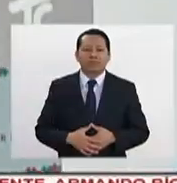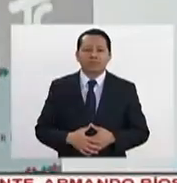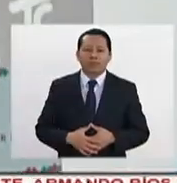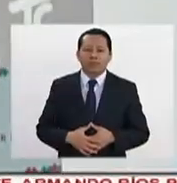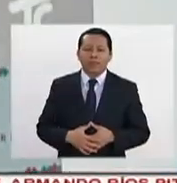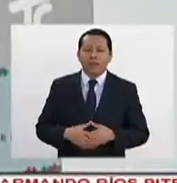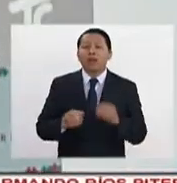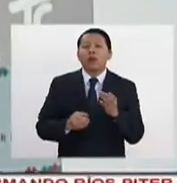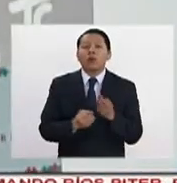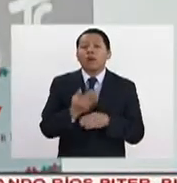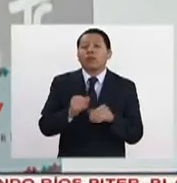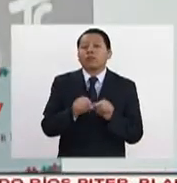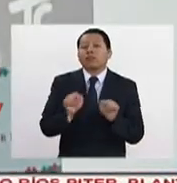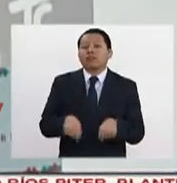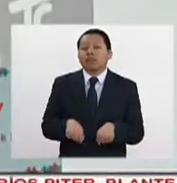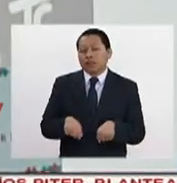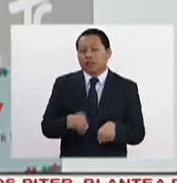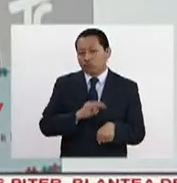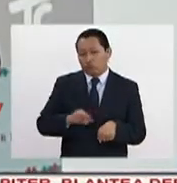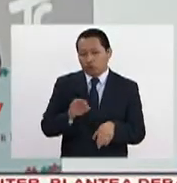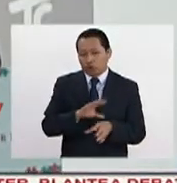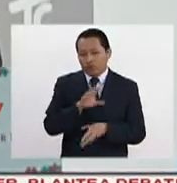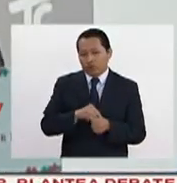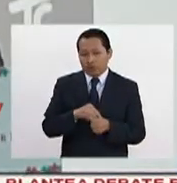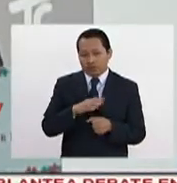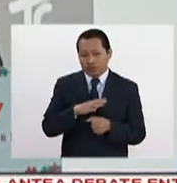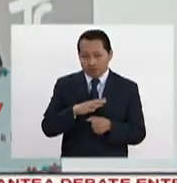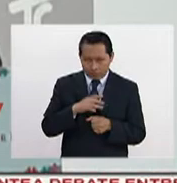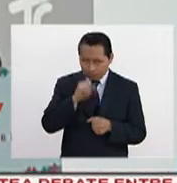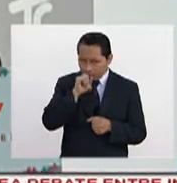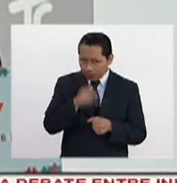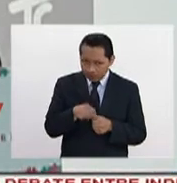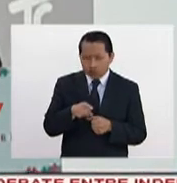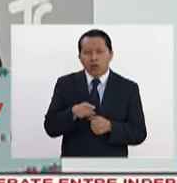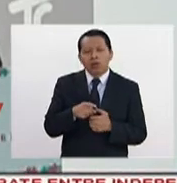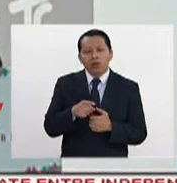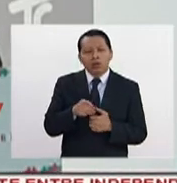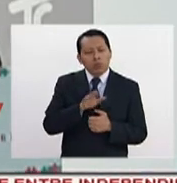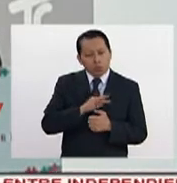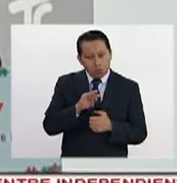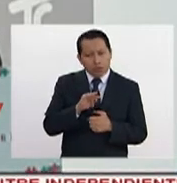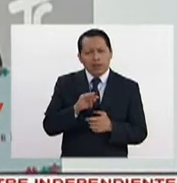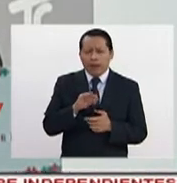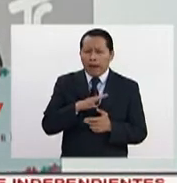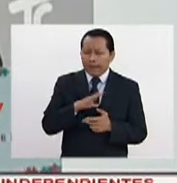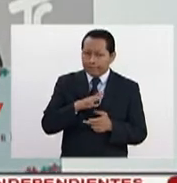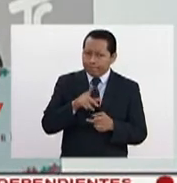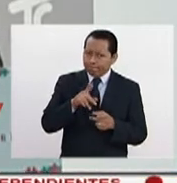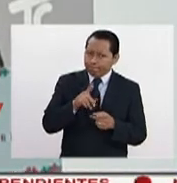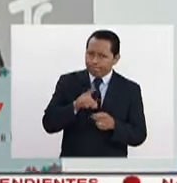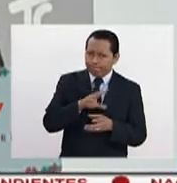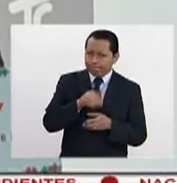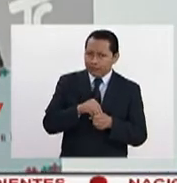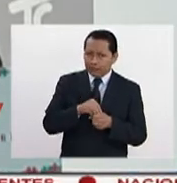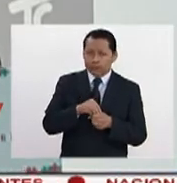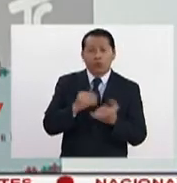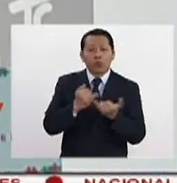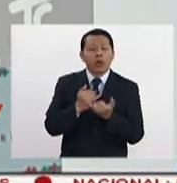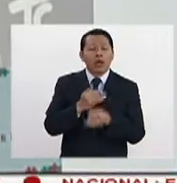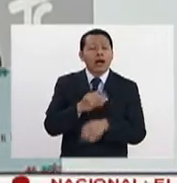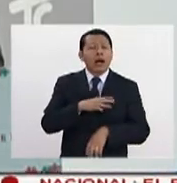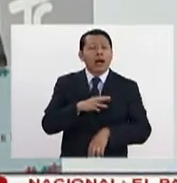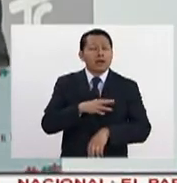Este nuevo sistema busca erradicar la opacidad, la discrecionalidad y la